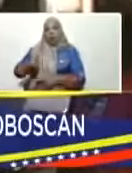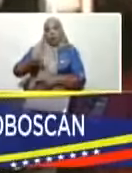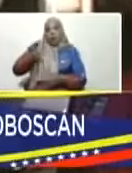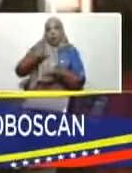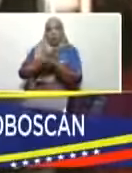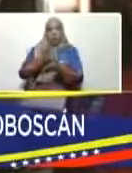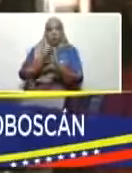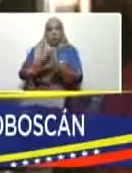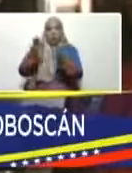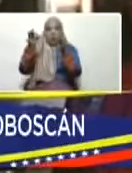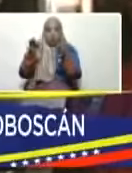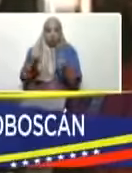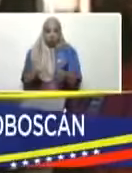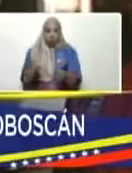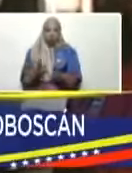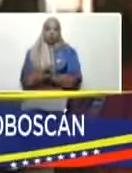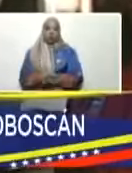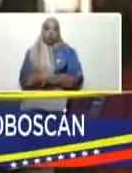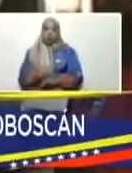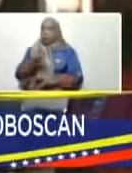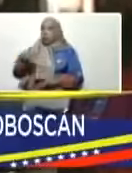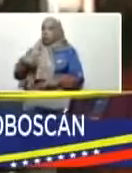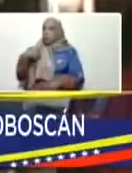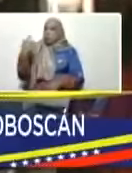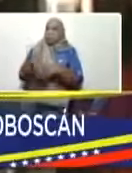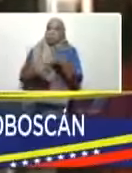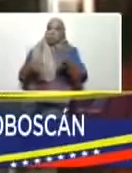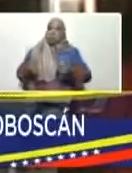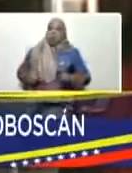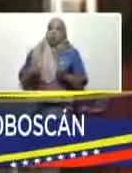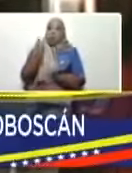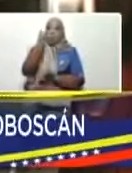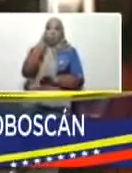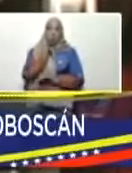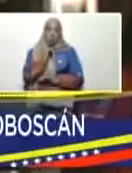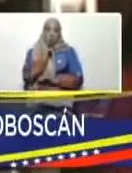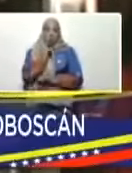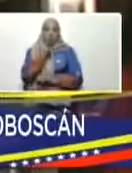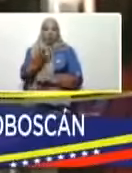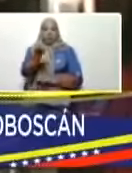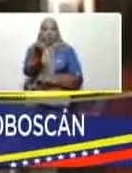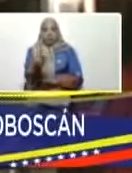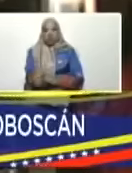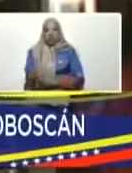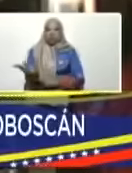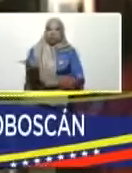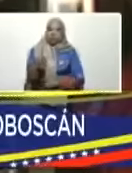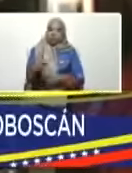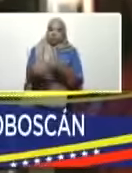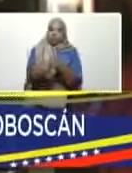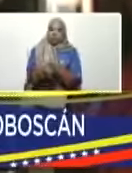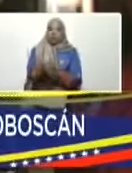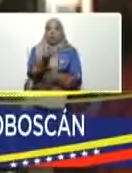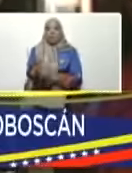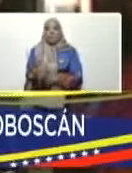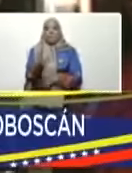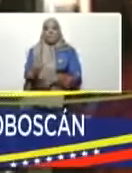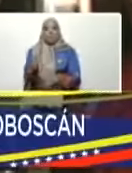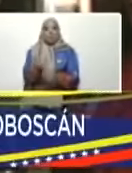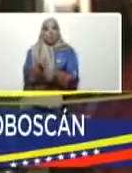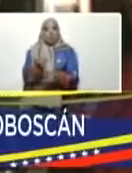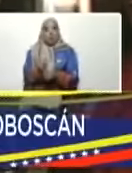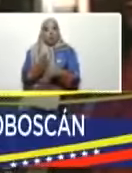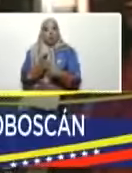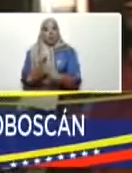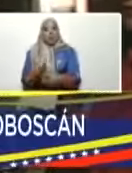de seguridad. Nosotros somos hijos de Bolívar, de Urdaneta. Somos gente de palabra,